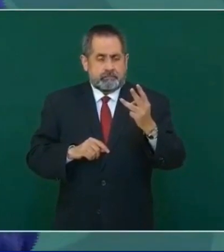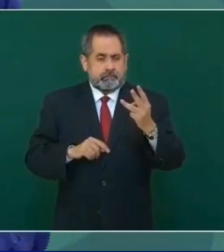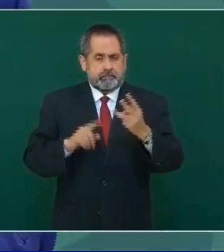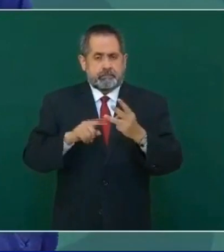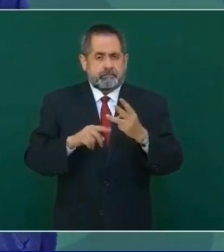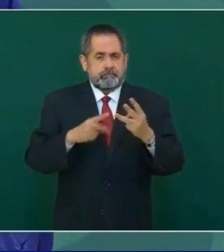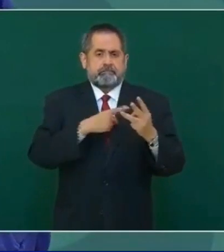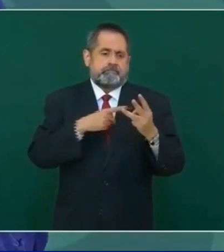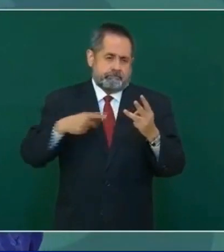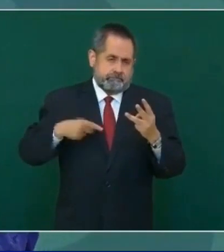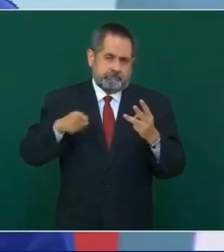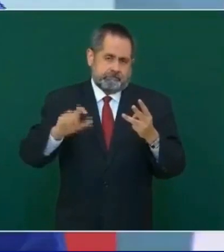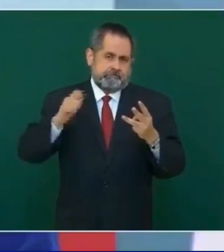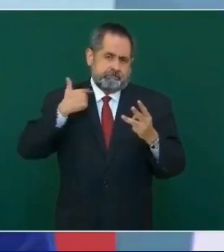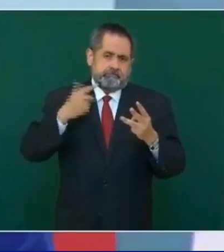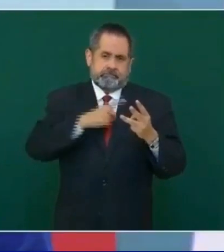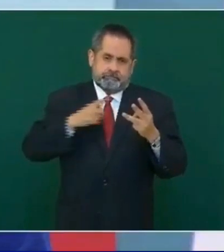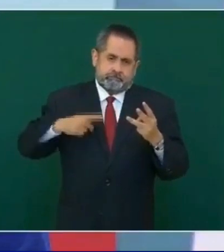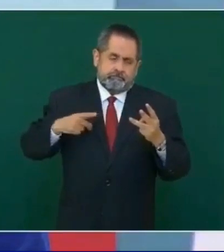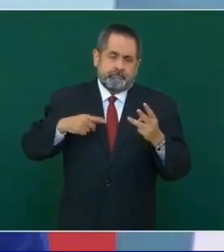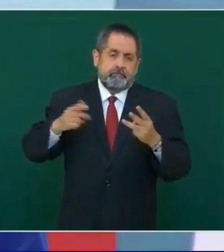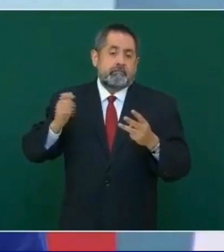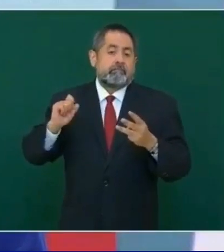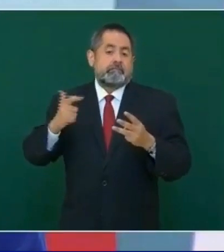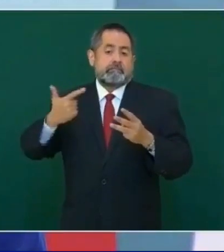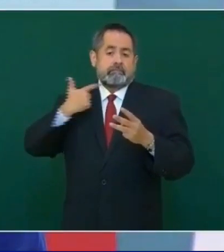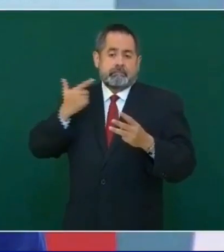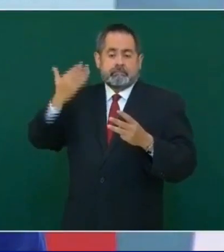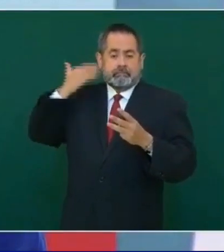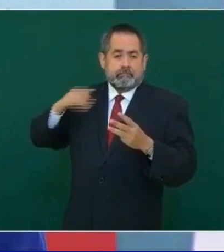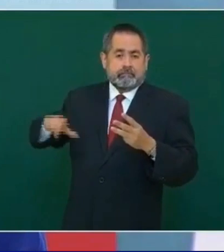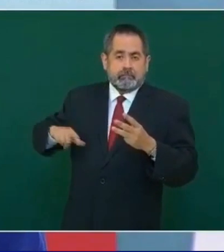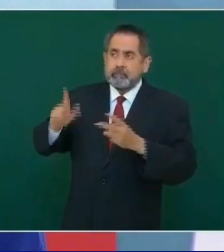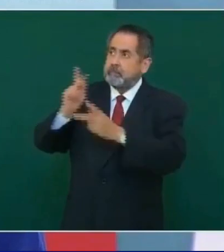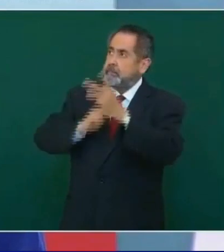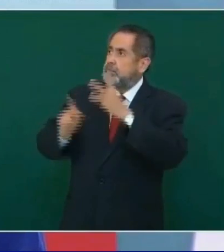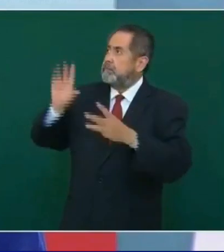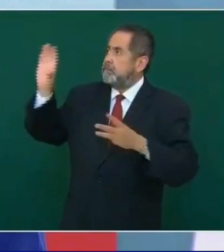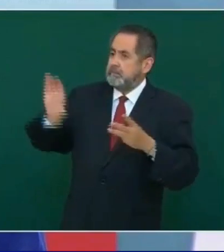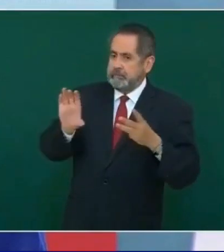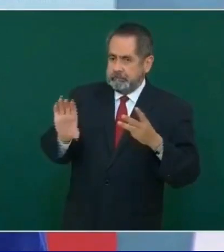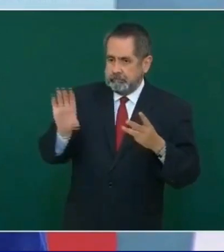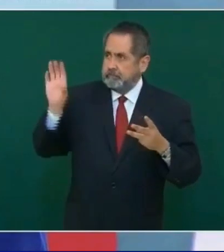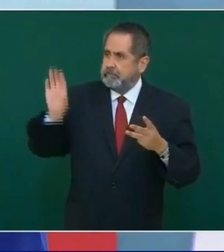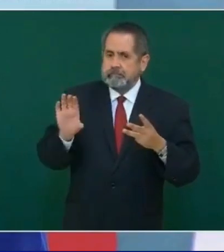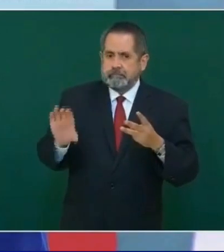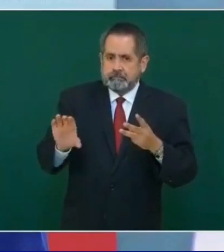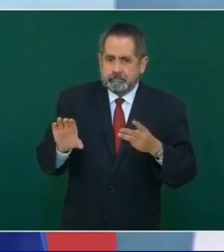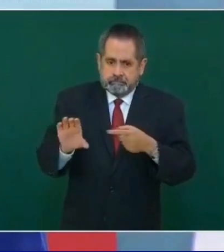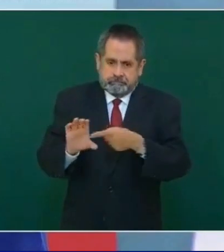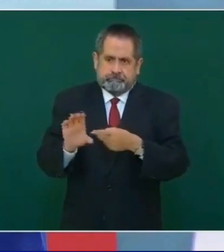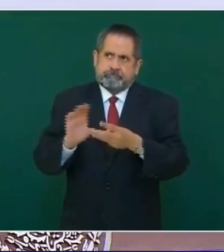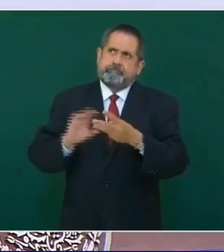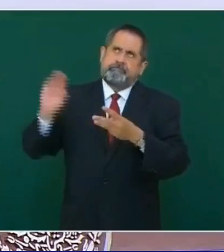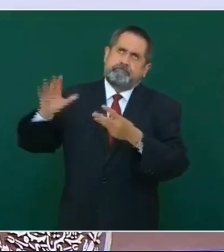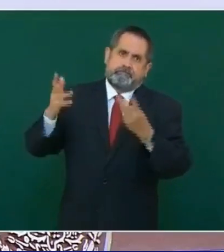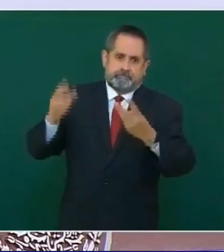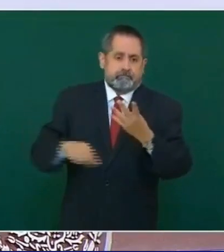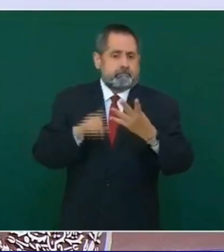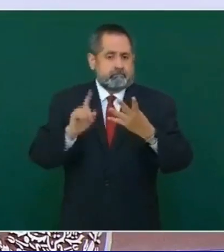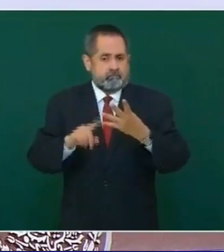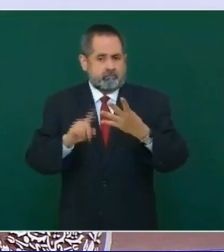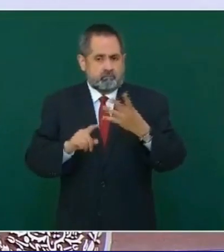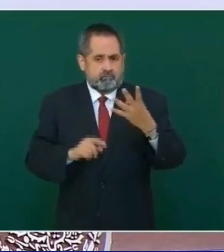la deuda que dejaron los gobiernos neoliberales. Número 4,